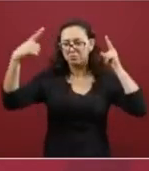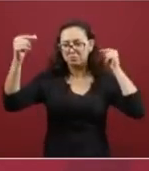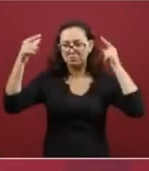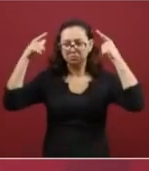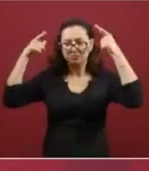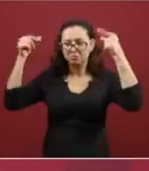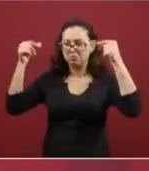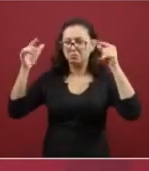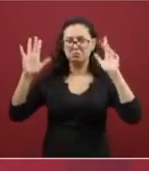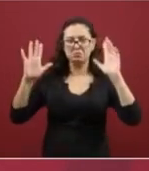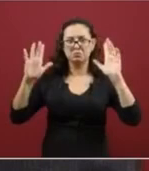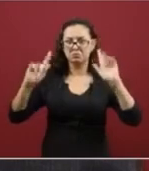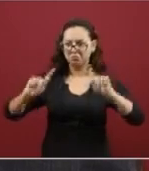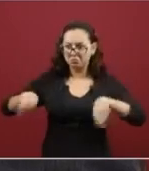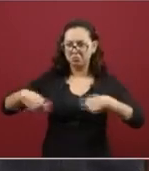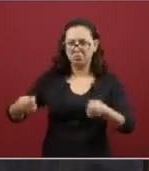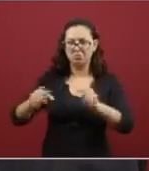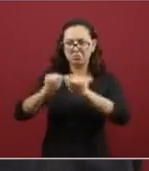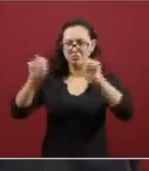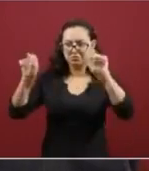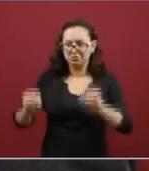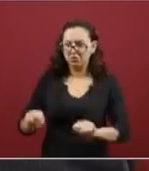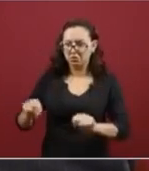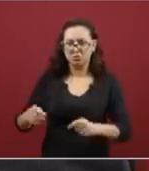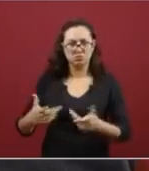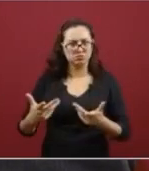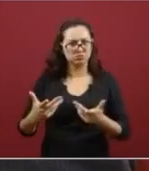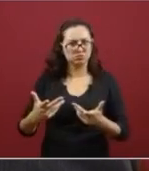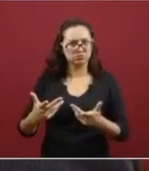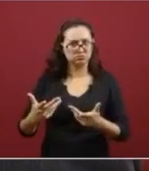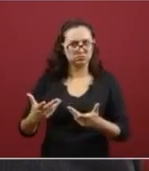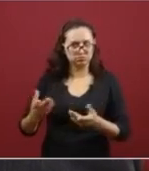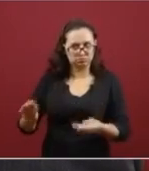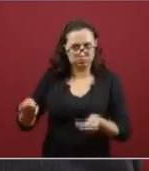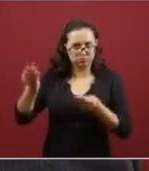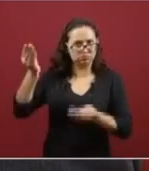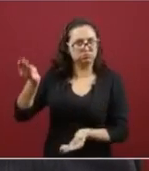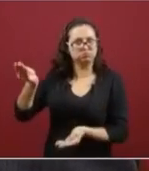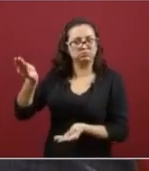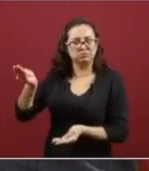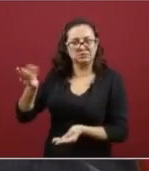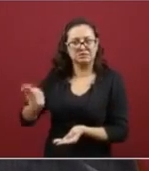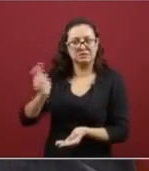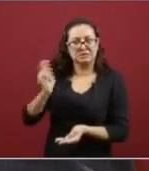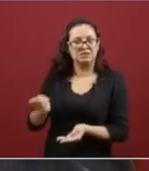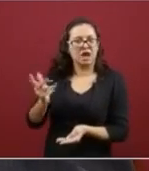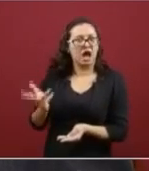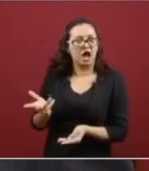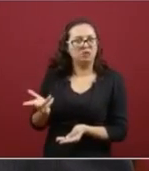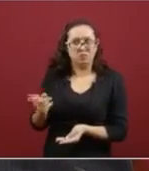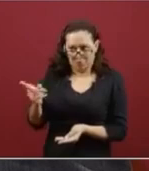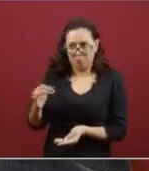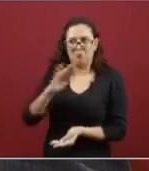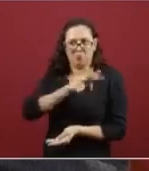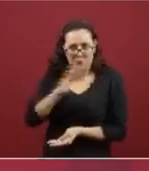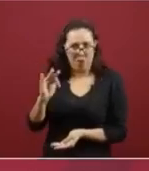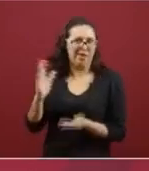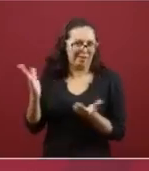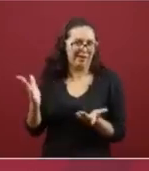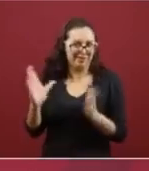normal, pues se supone que está